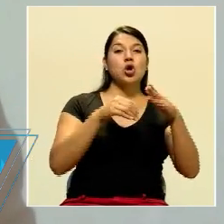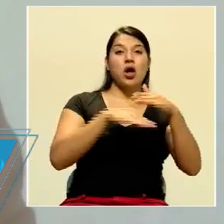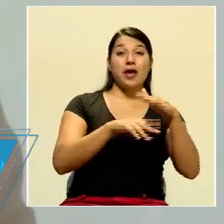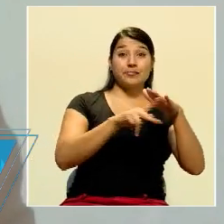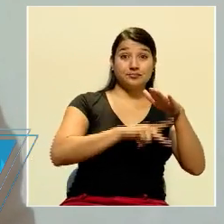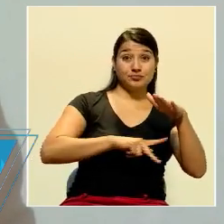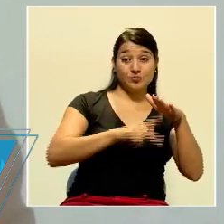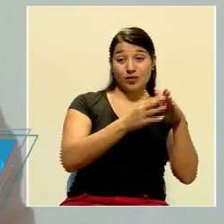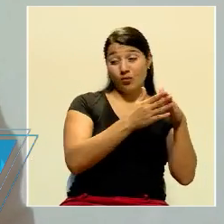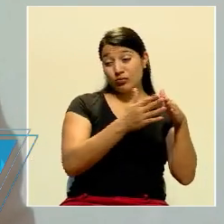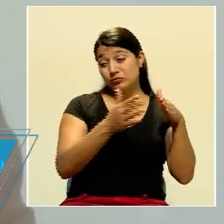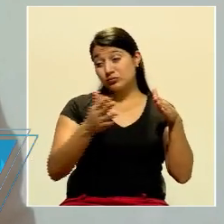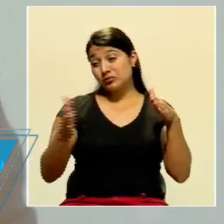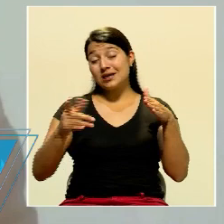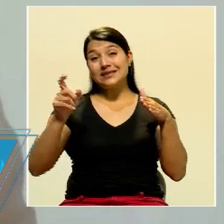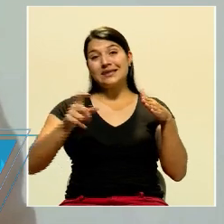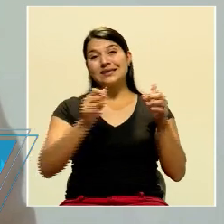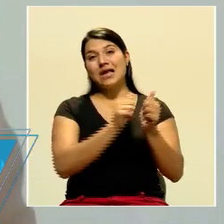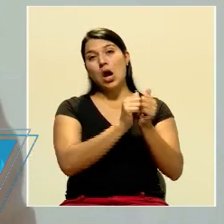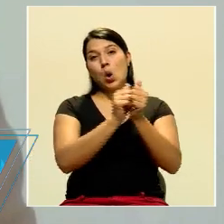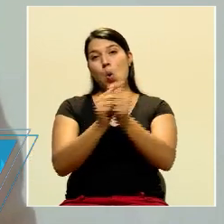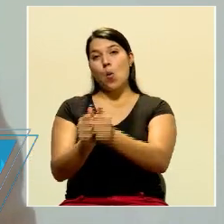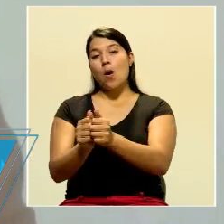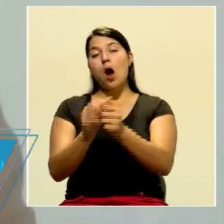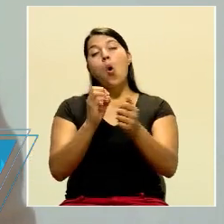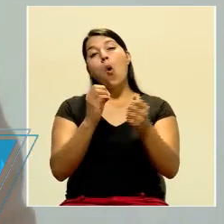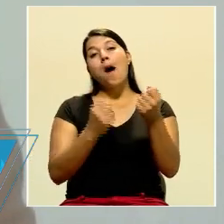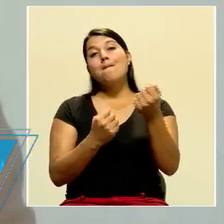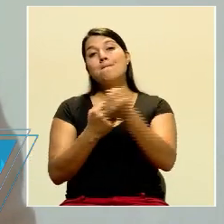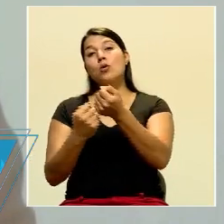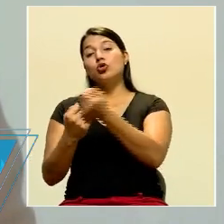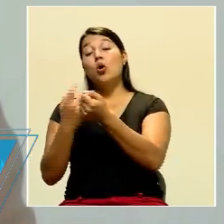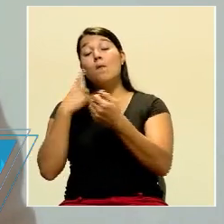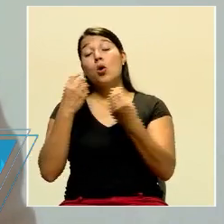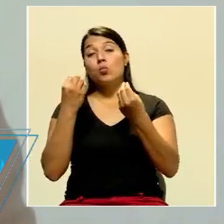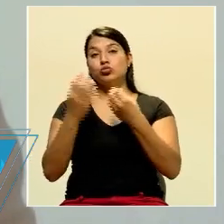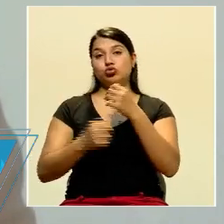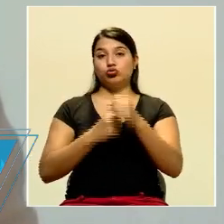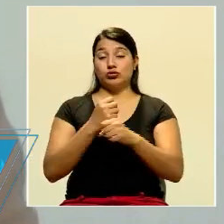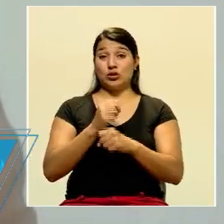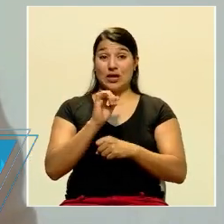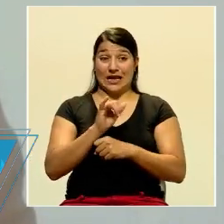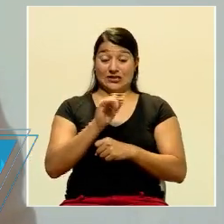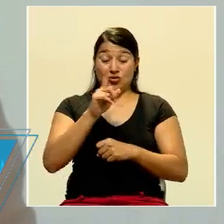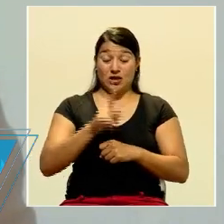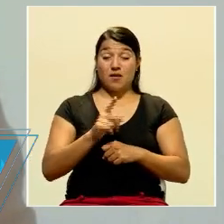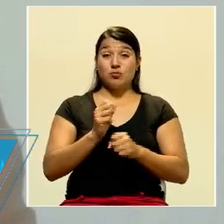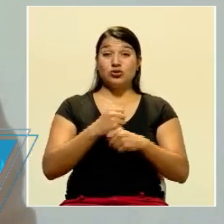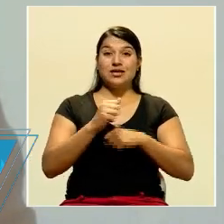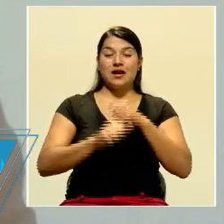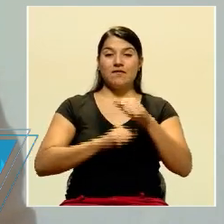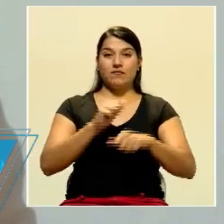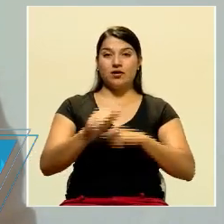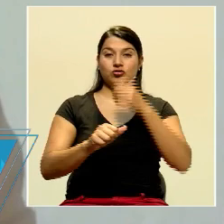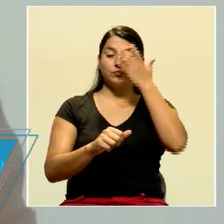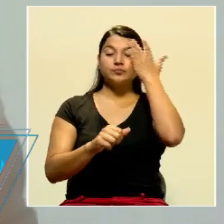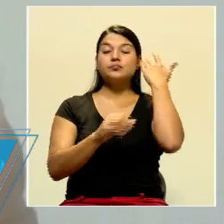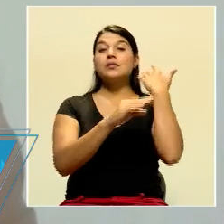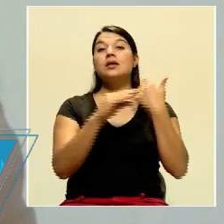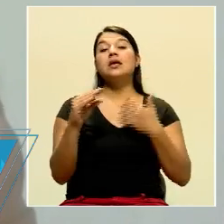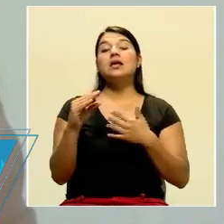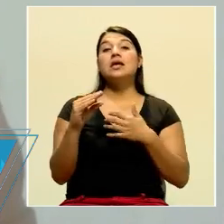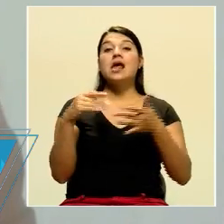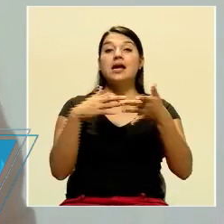de ese acompañamiento por varios años. Y esos son los esfuerzos que tenemos que hacer desde todos los niveles. Y en ese caso particular, por